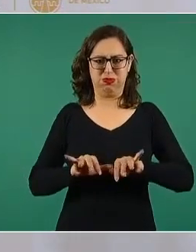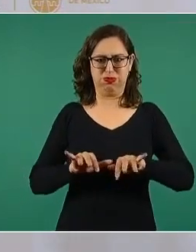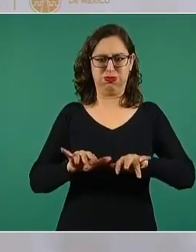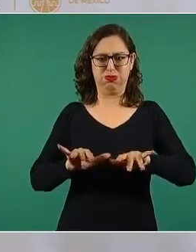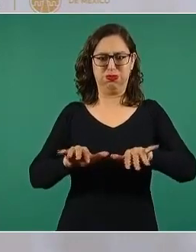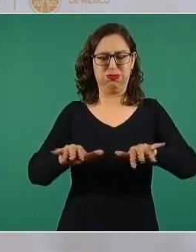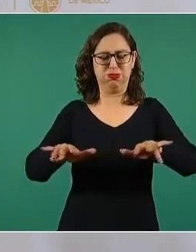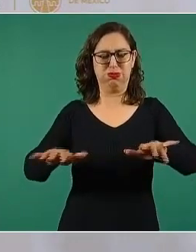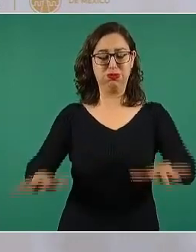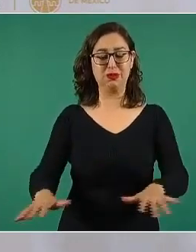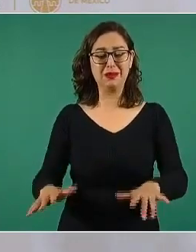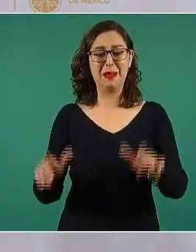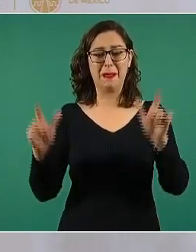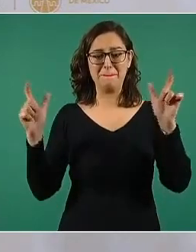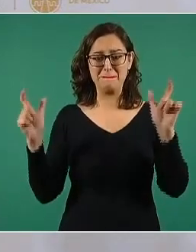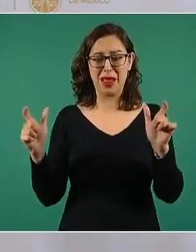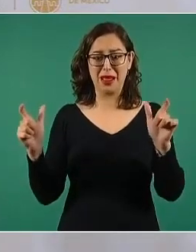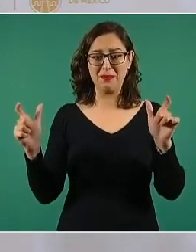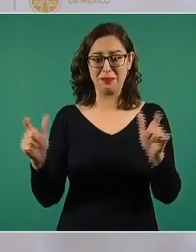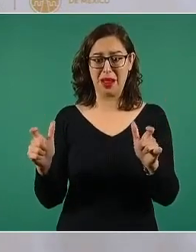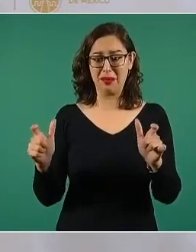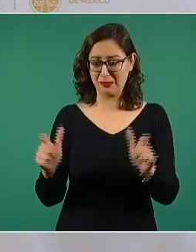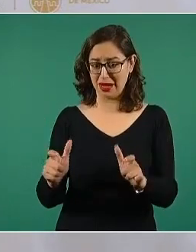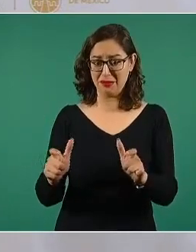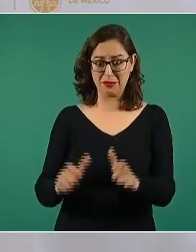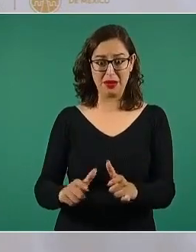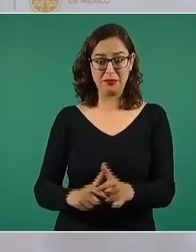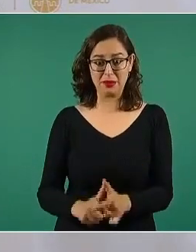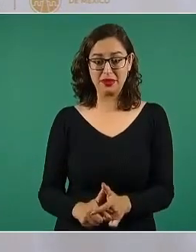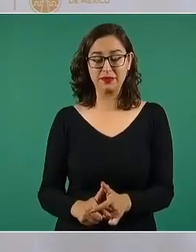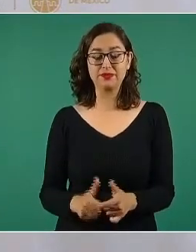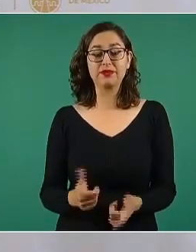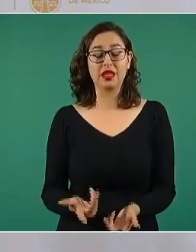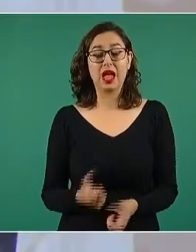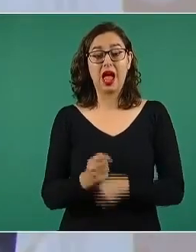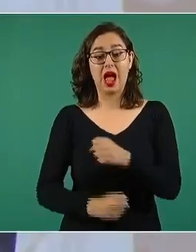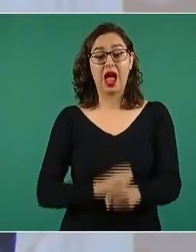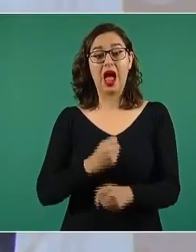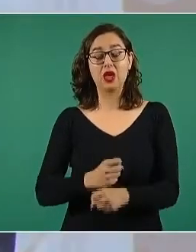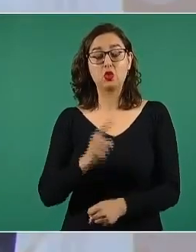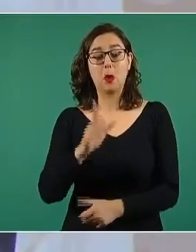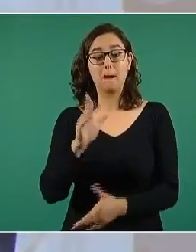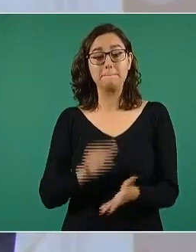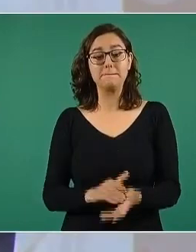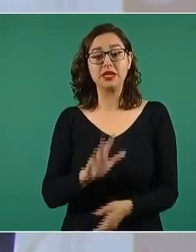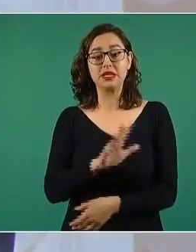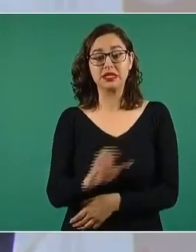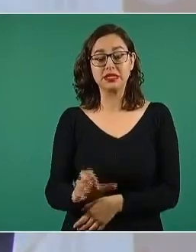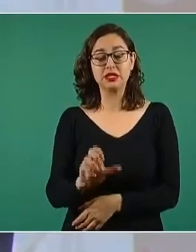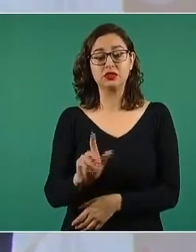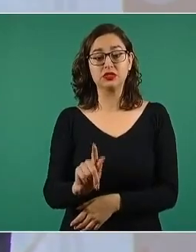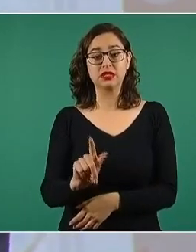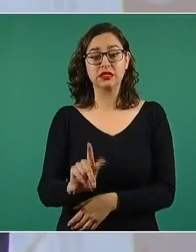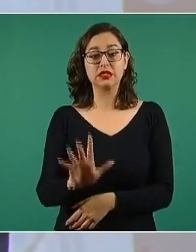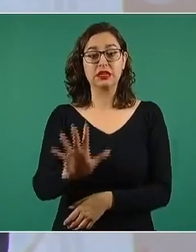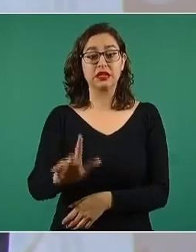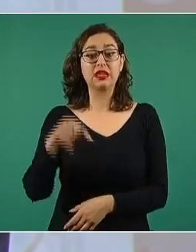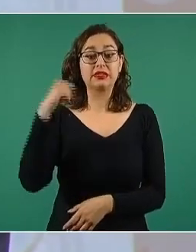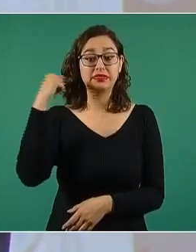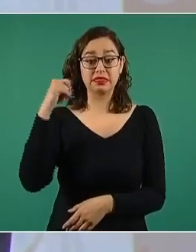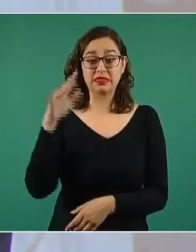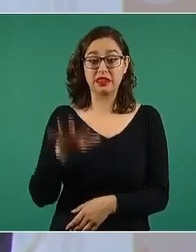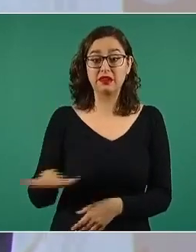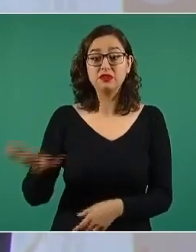la población disminuyó con rapidez. Para 1575 Tabasco apenas